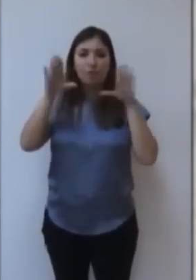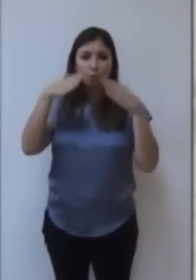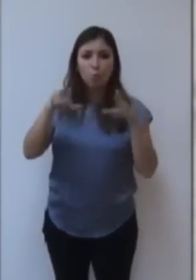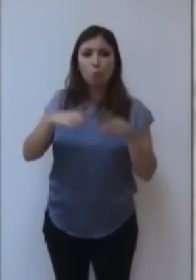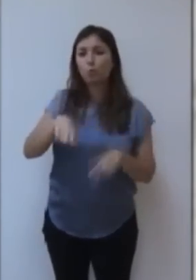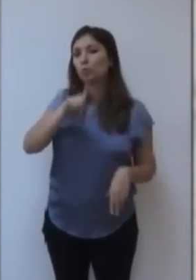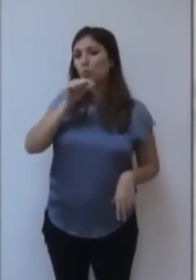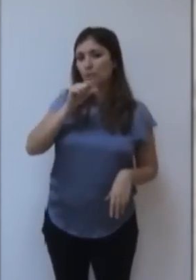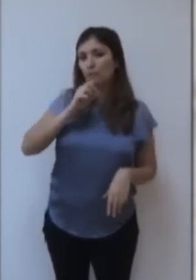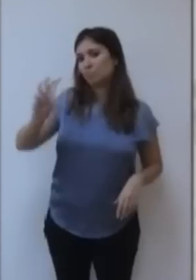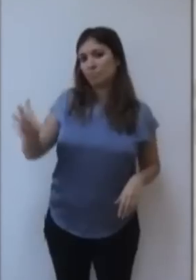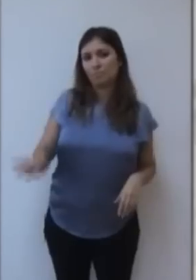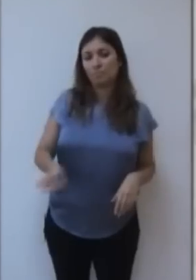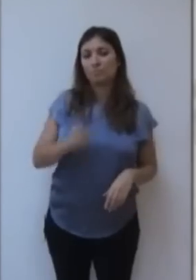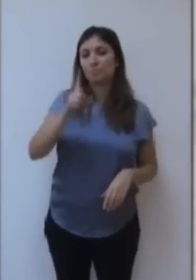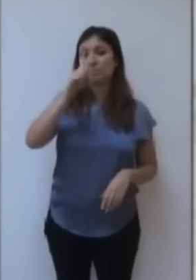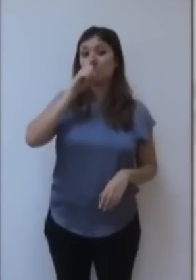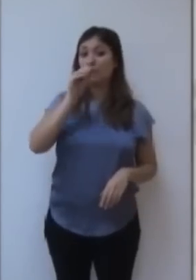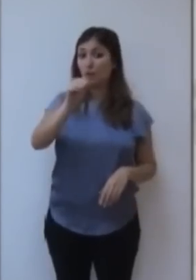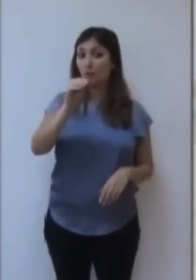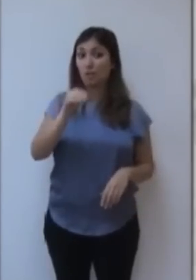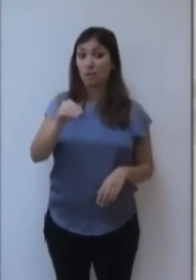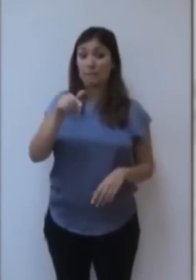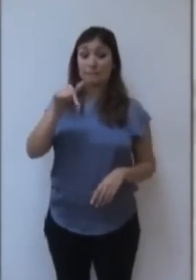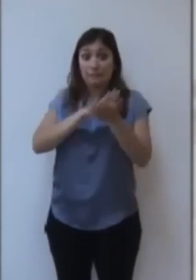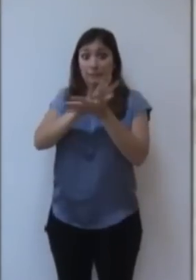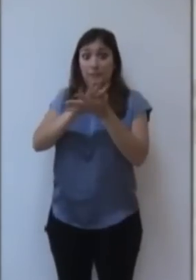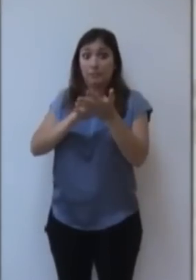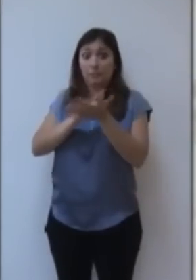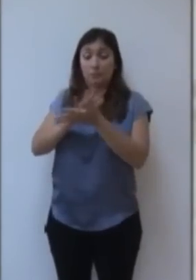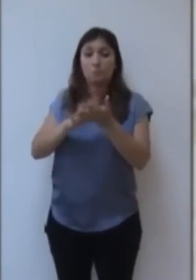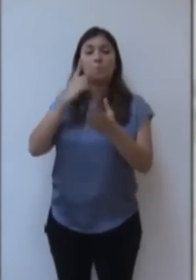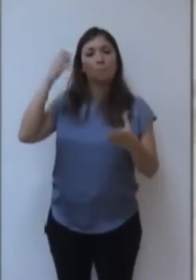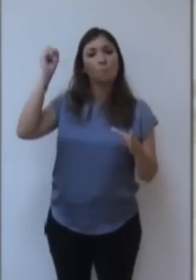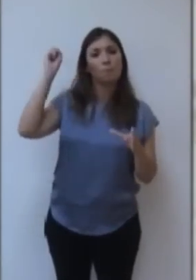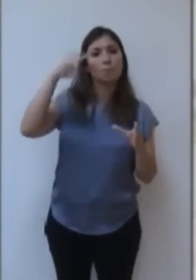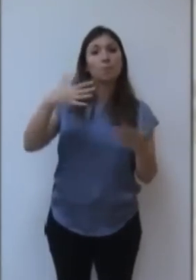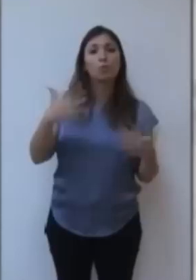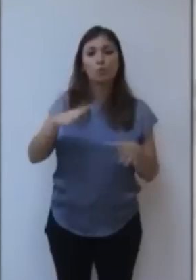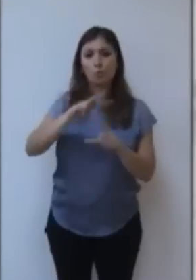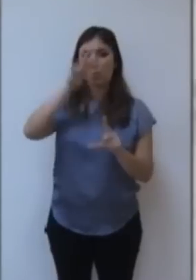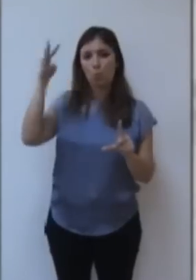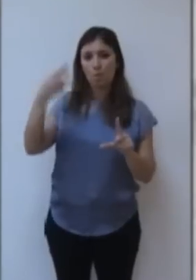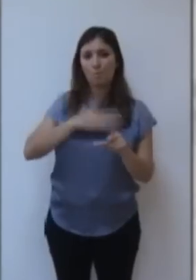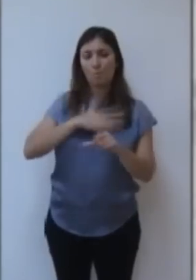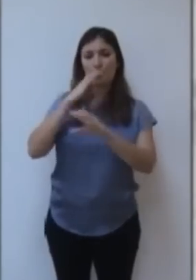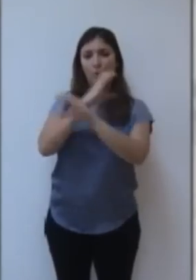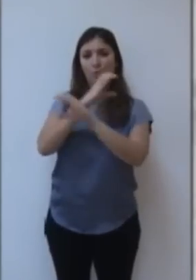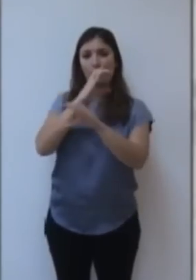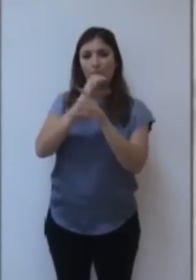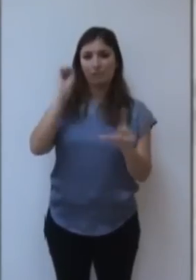en Twitter y en otros ámbitos. Recordarles que todo esto puede rodar en la web de CENTAC, con lo cual van a